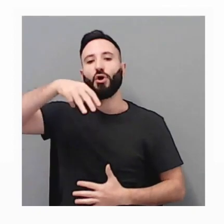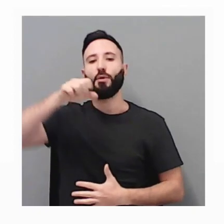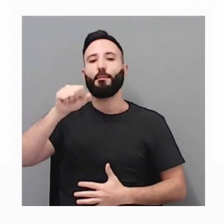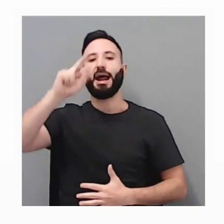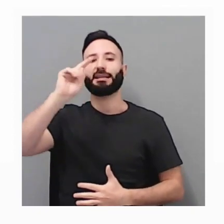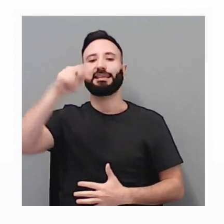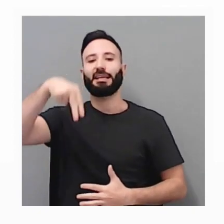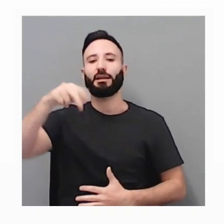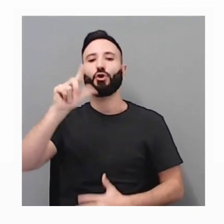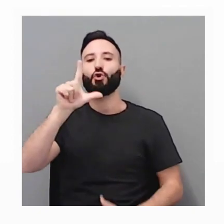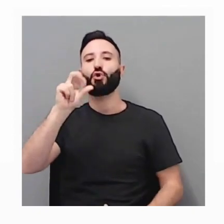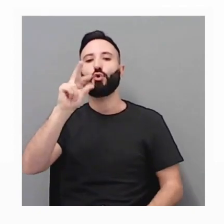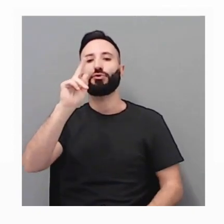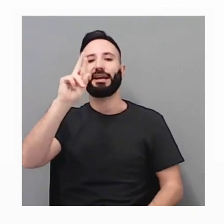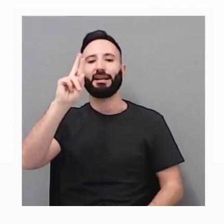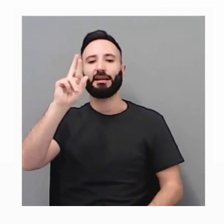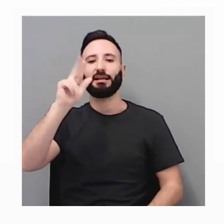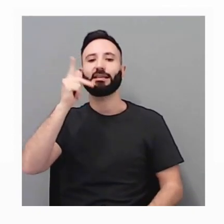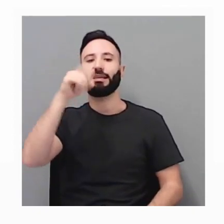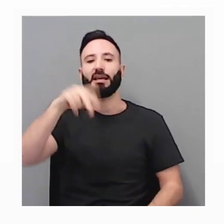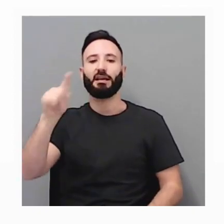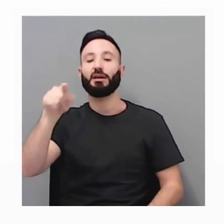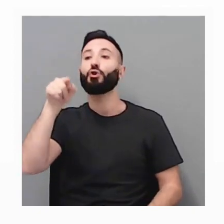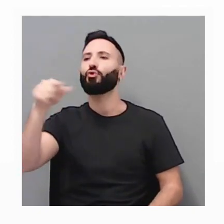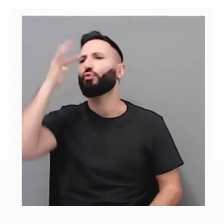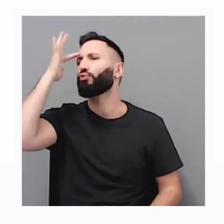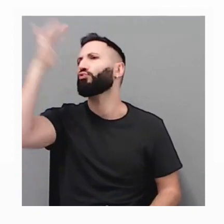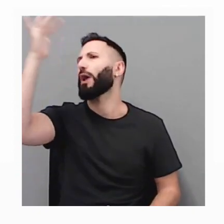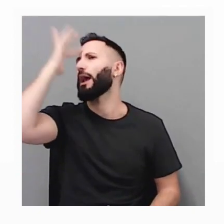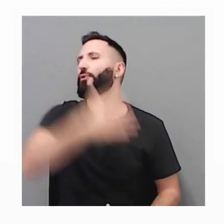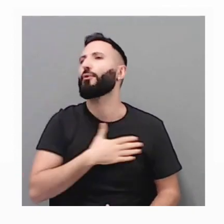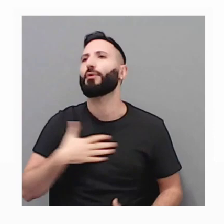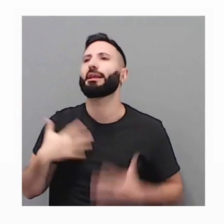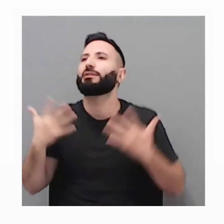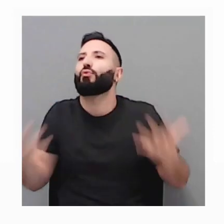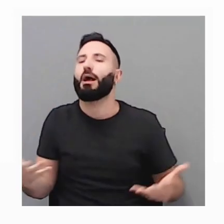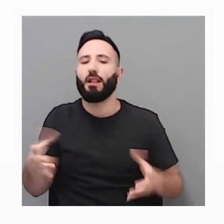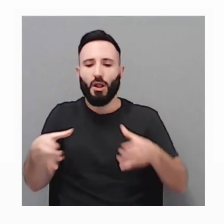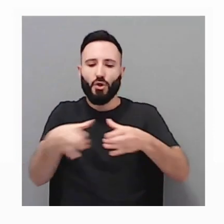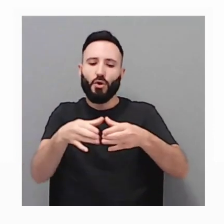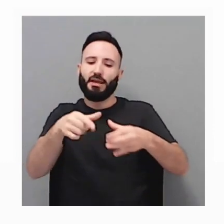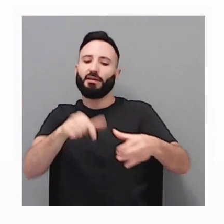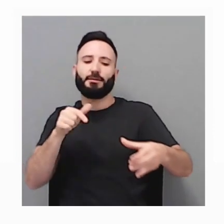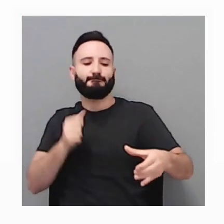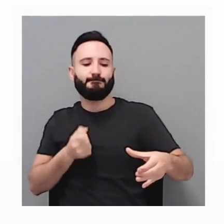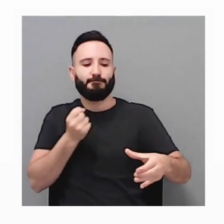y el reto de cuál es tu sueño y lo que quieres hacer por tu comunidad, que quieres hacer por tu